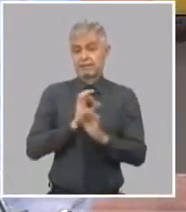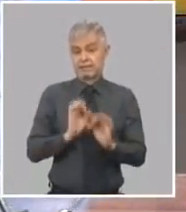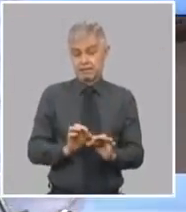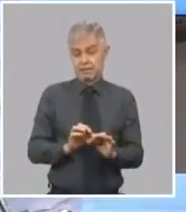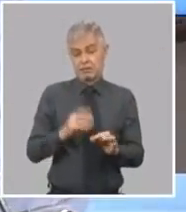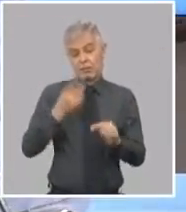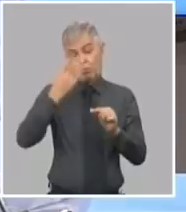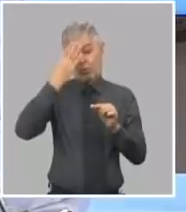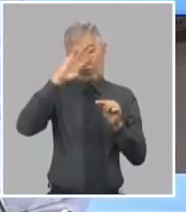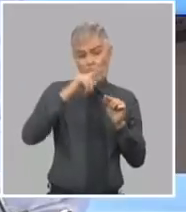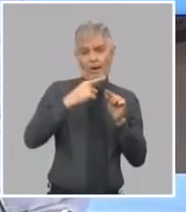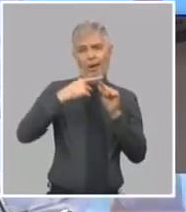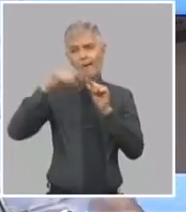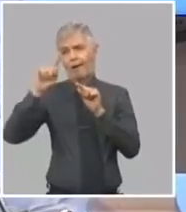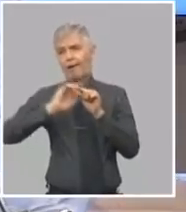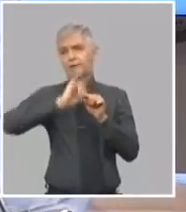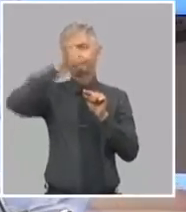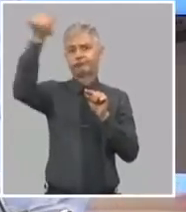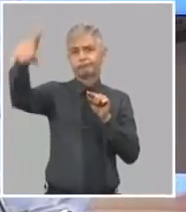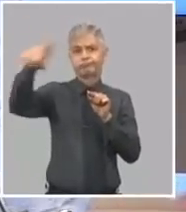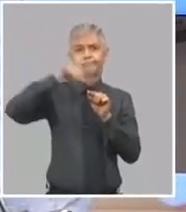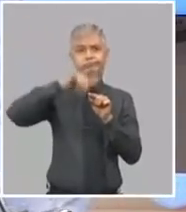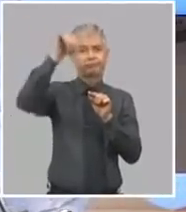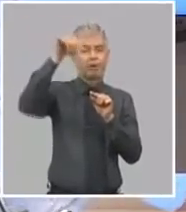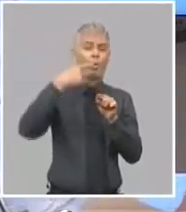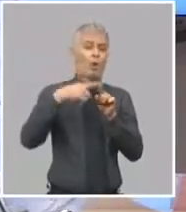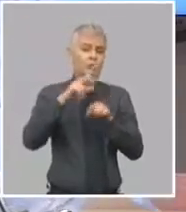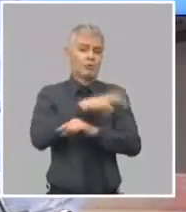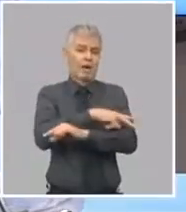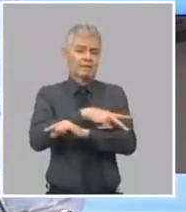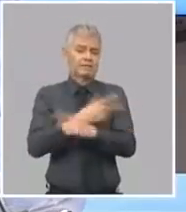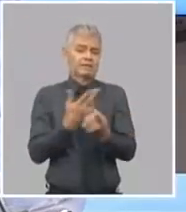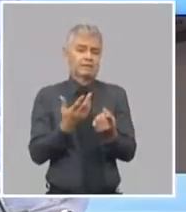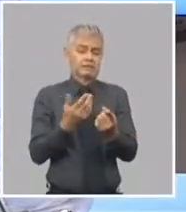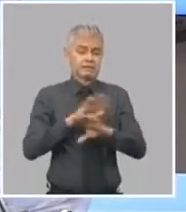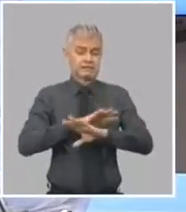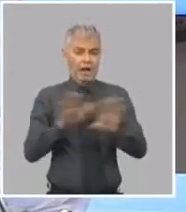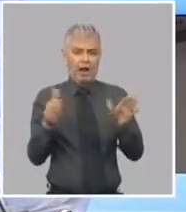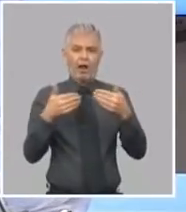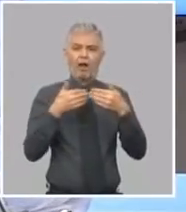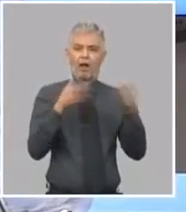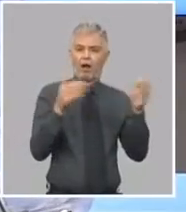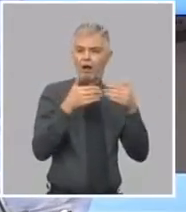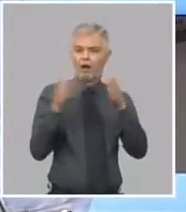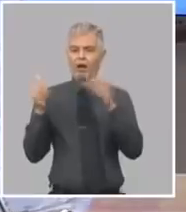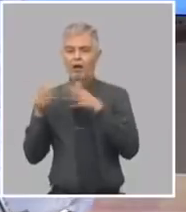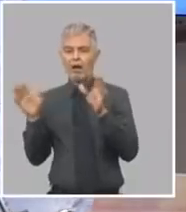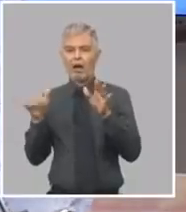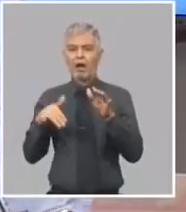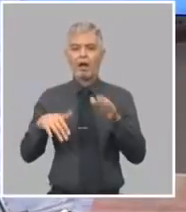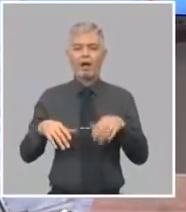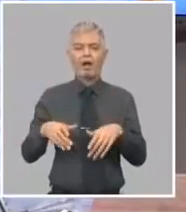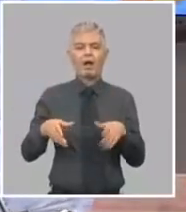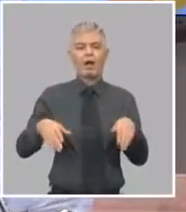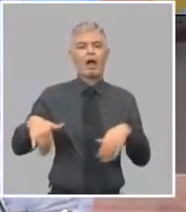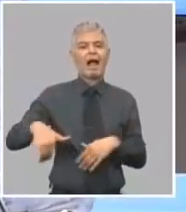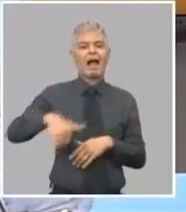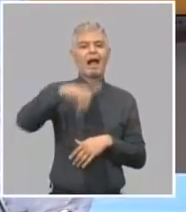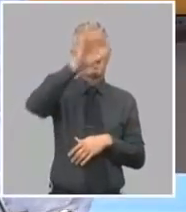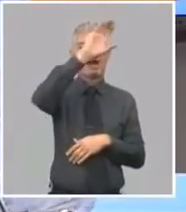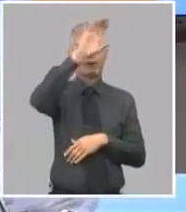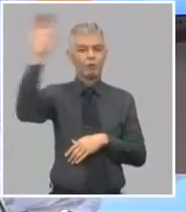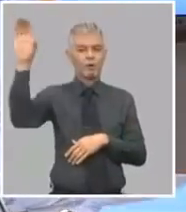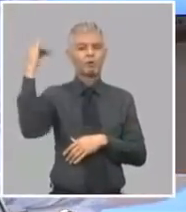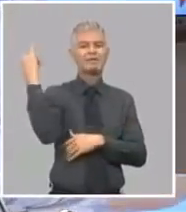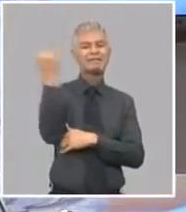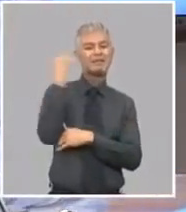y que conectan al país con otros países del mundo. Ya en estos momentos se encuentran abiertos los aeropuertos internacionales. Todos los aeropuertos internacionales se